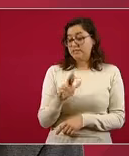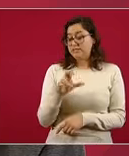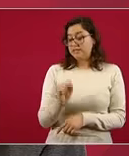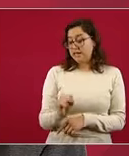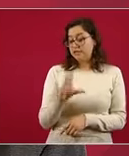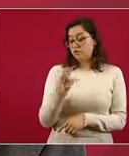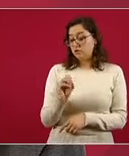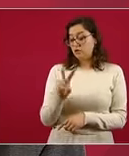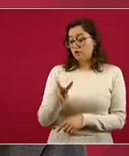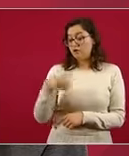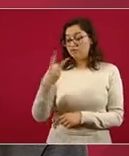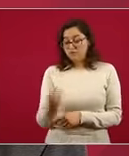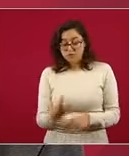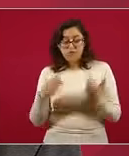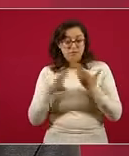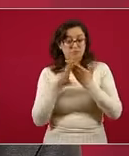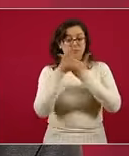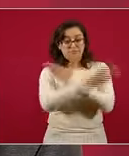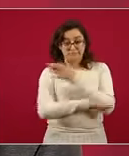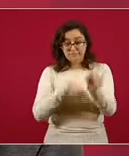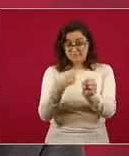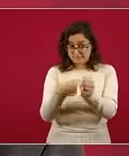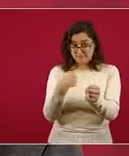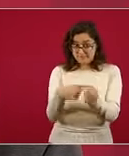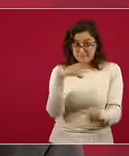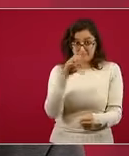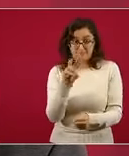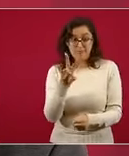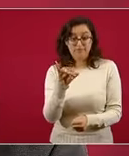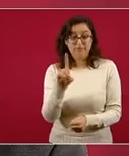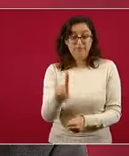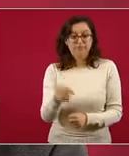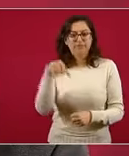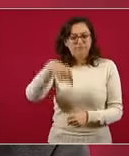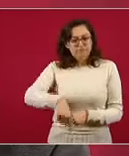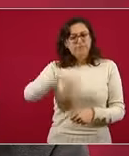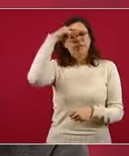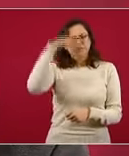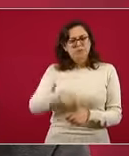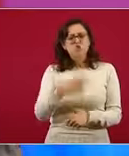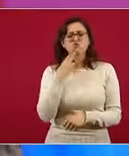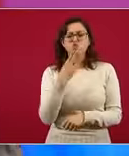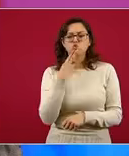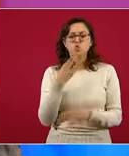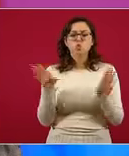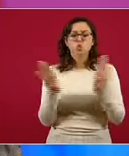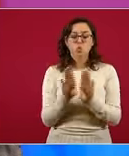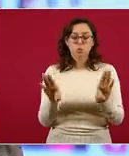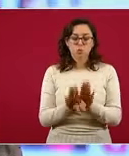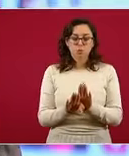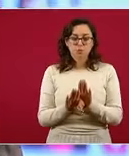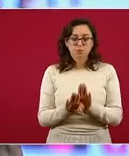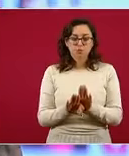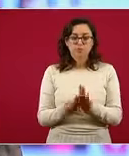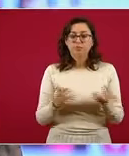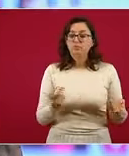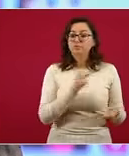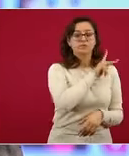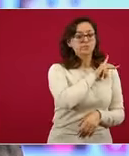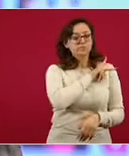prevenir COVID-19. En México se va a utilizar en un esquema de vacunación